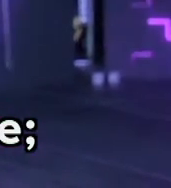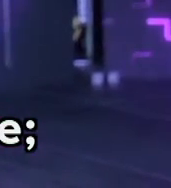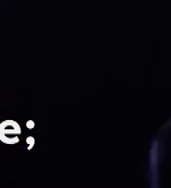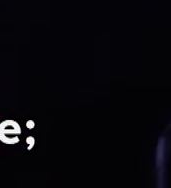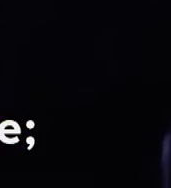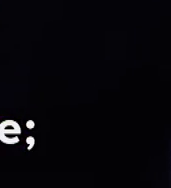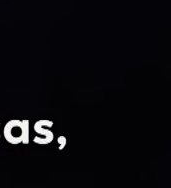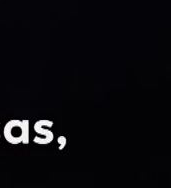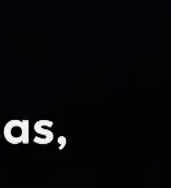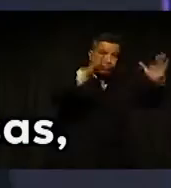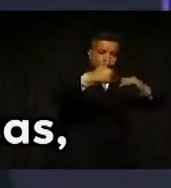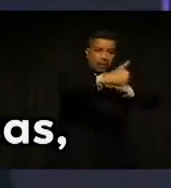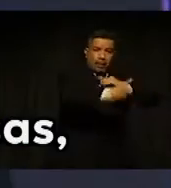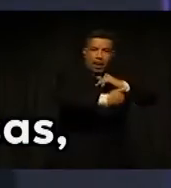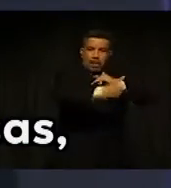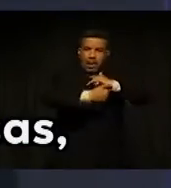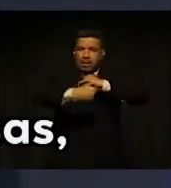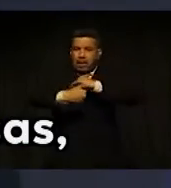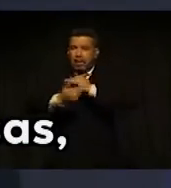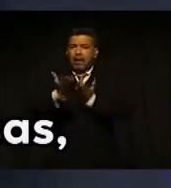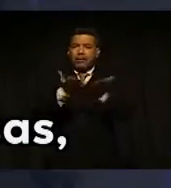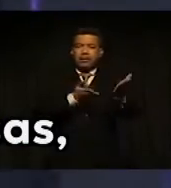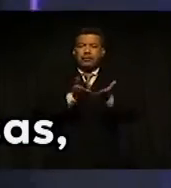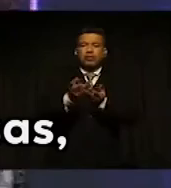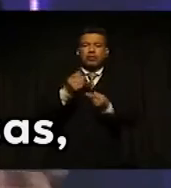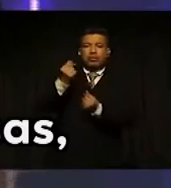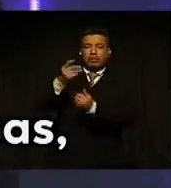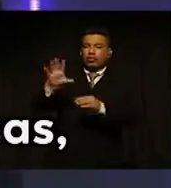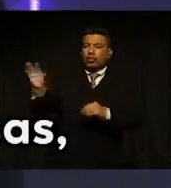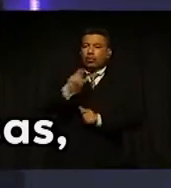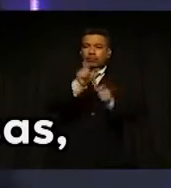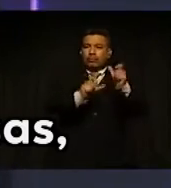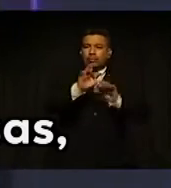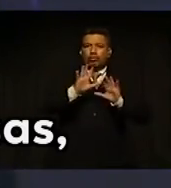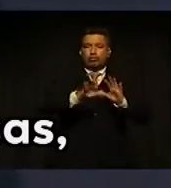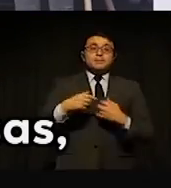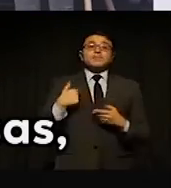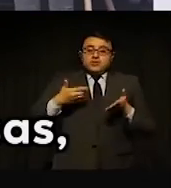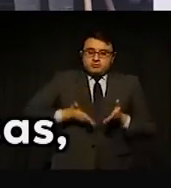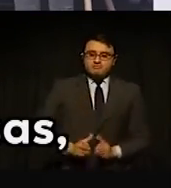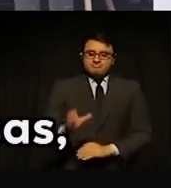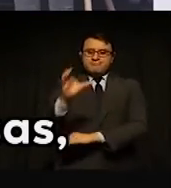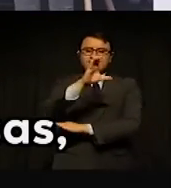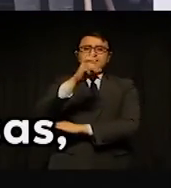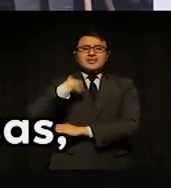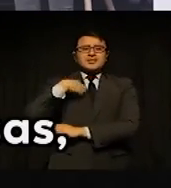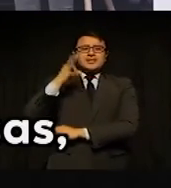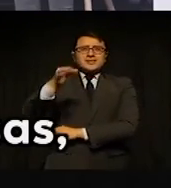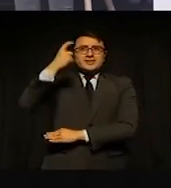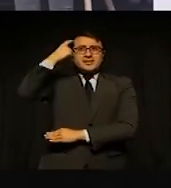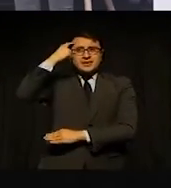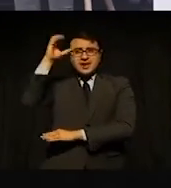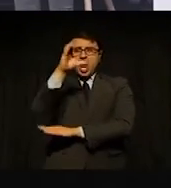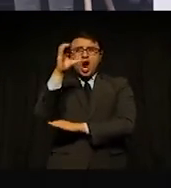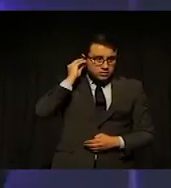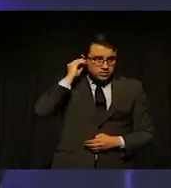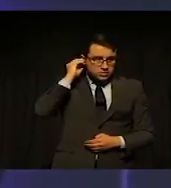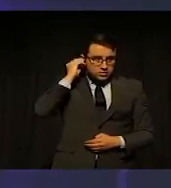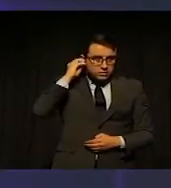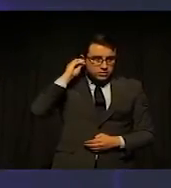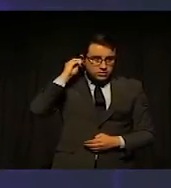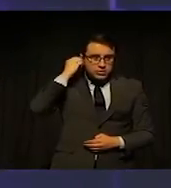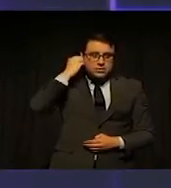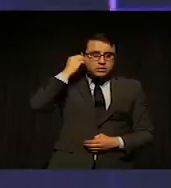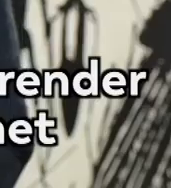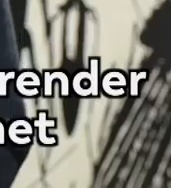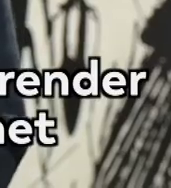de urgencia grande, los emprendedores pueden crear nuevas industrias y nuevas empresas hasta sectores tan difíciles